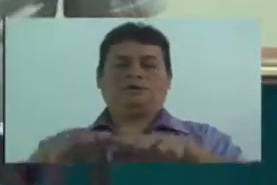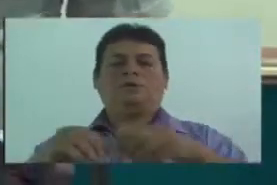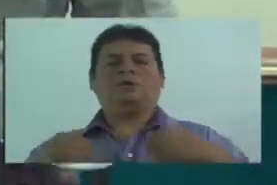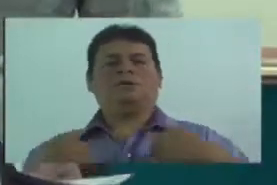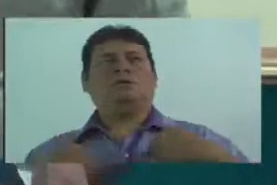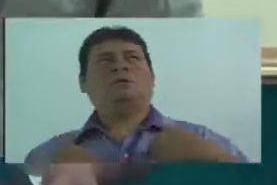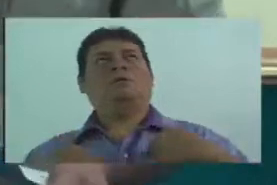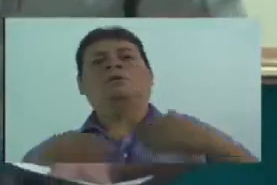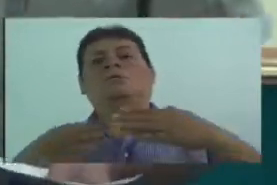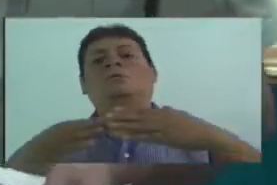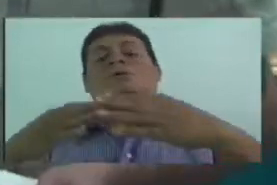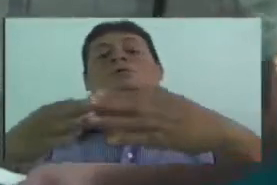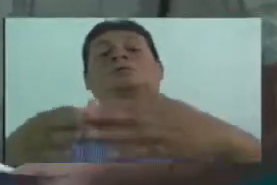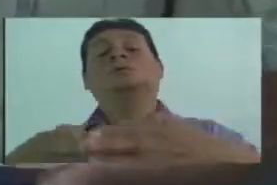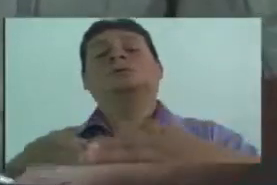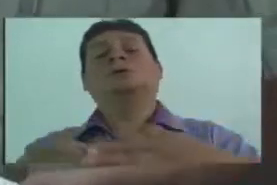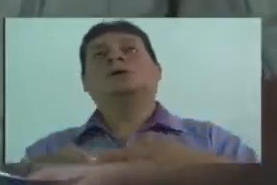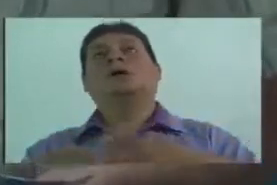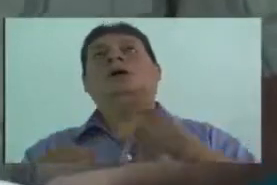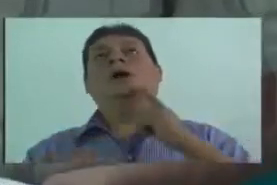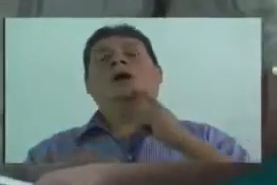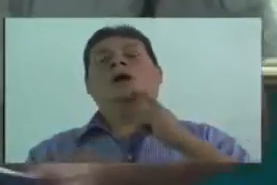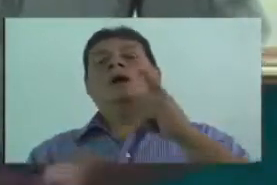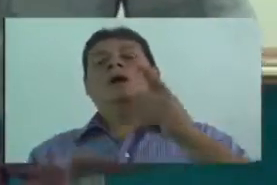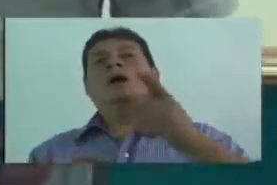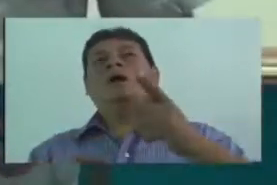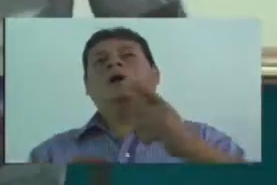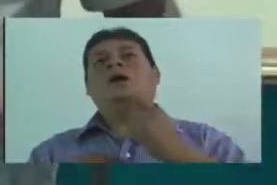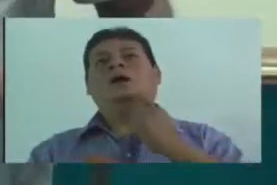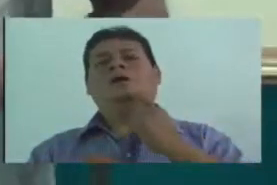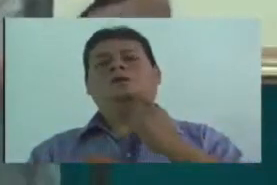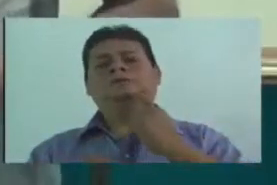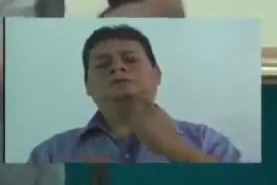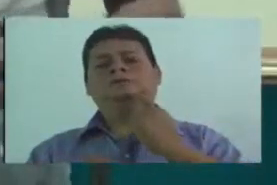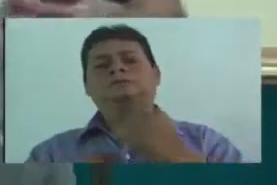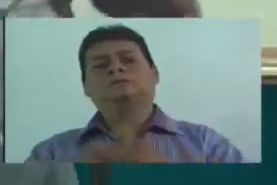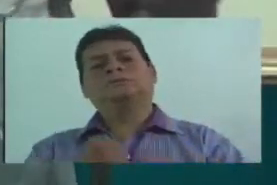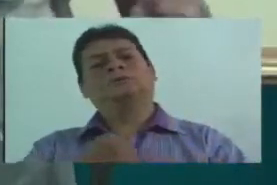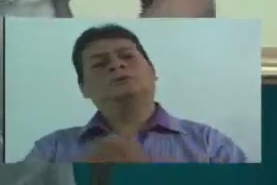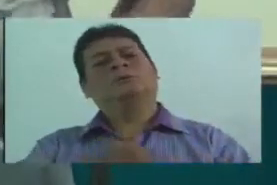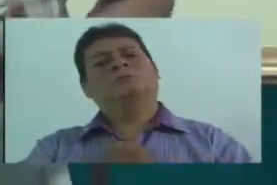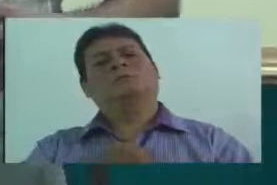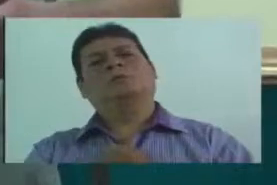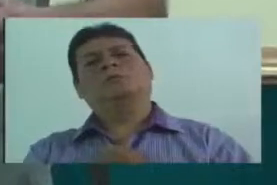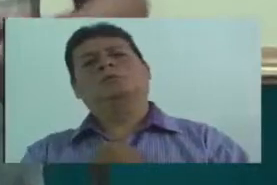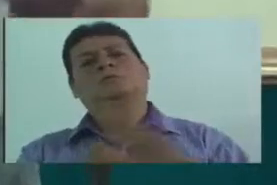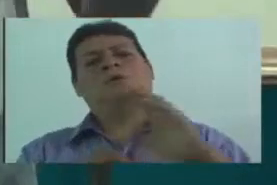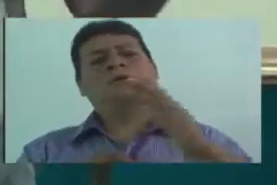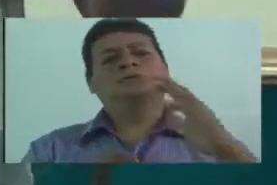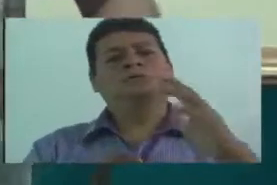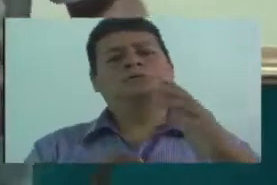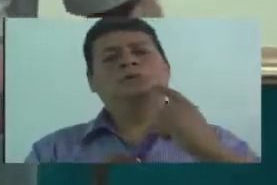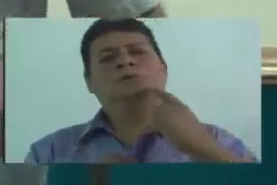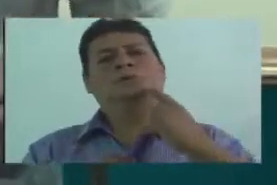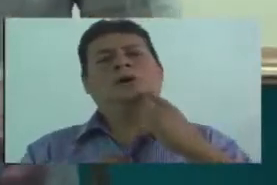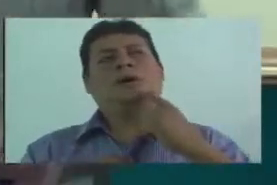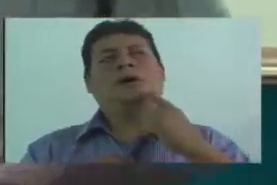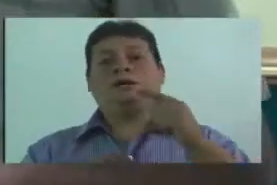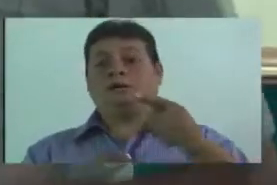pregunte algo cuando estoy emitiendo o estoy dando un enunciado de un